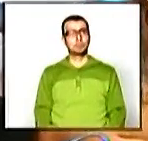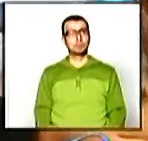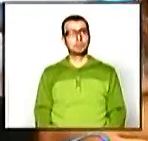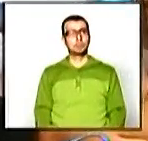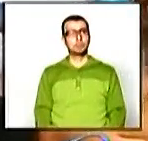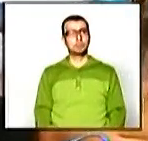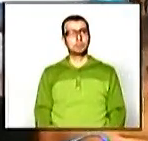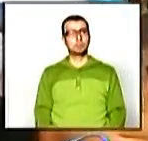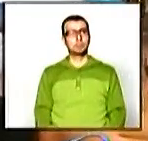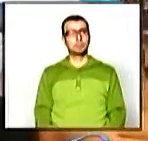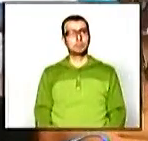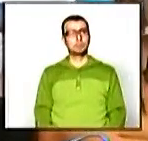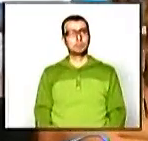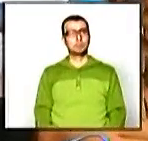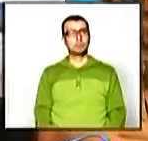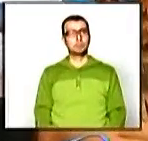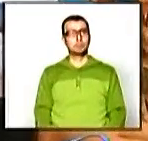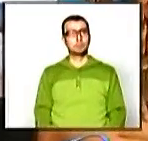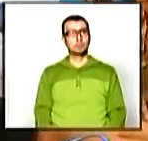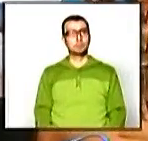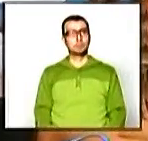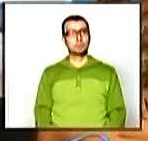Inhala, exhala.